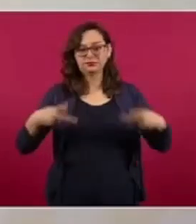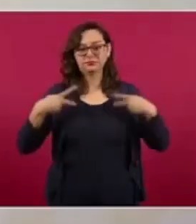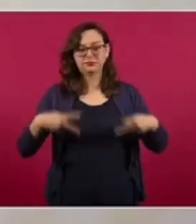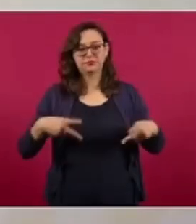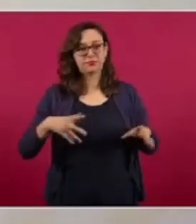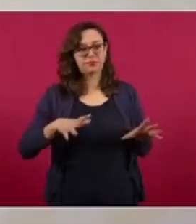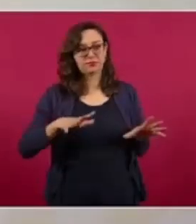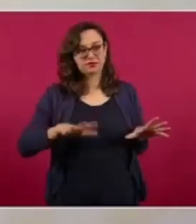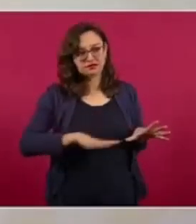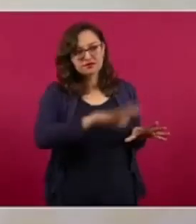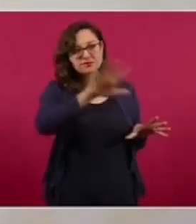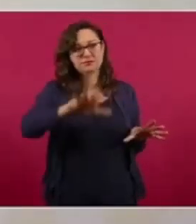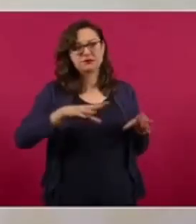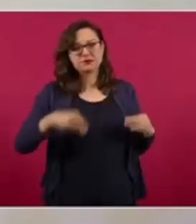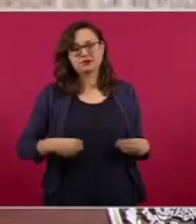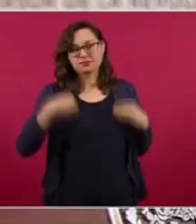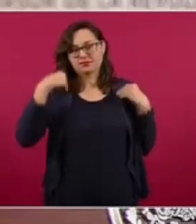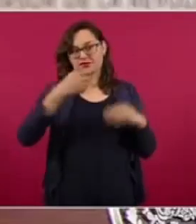la gente,